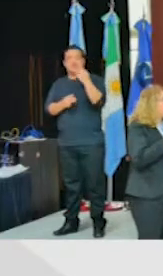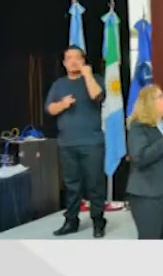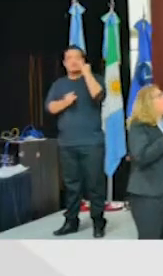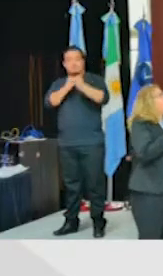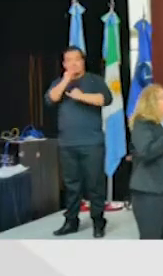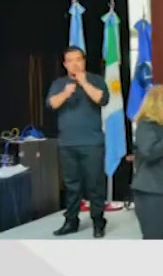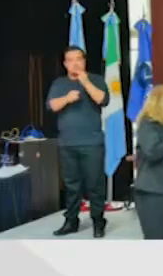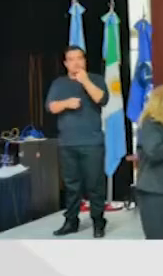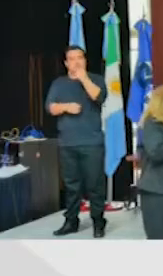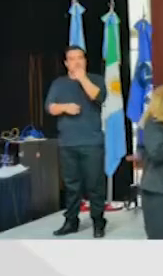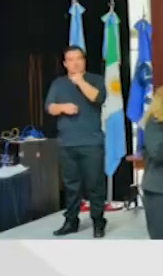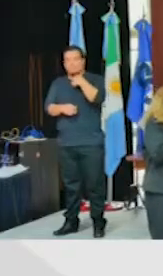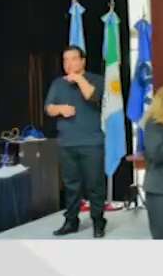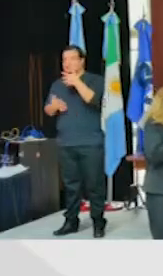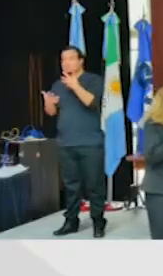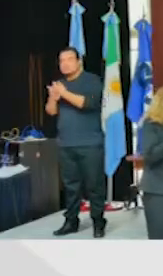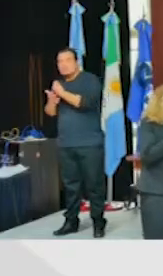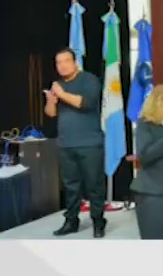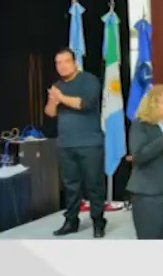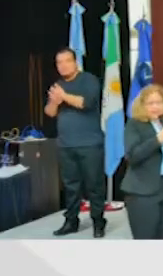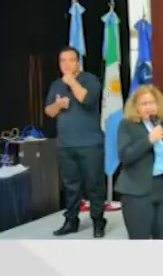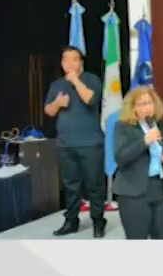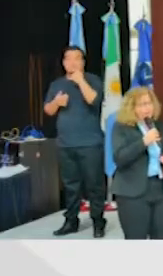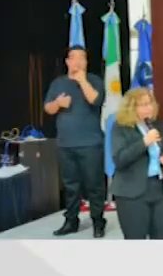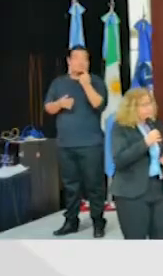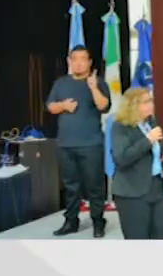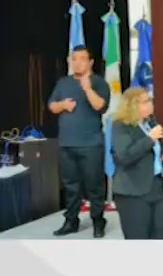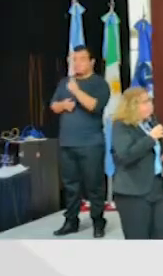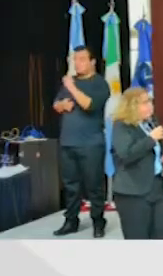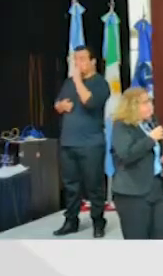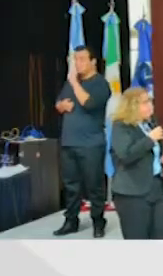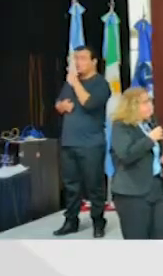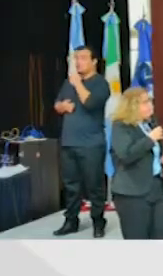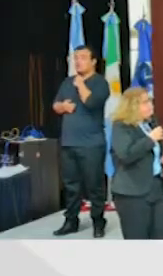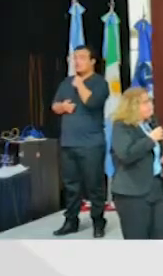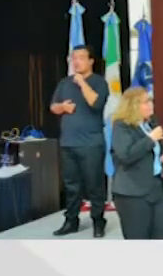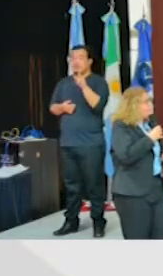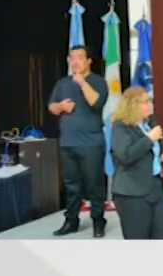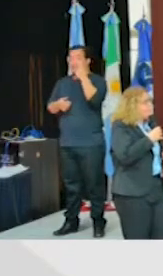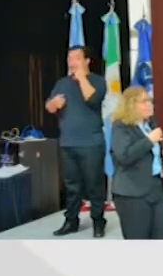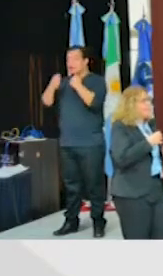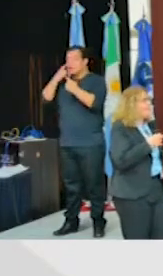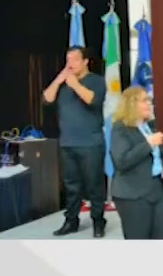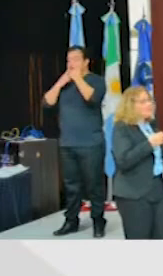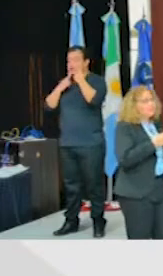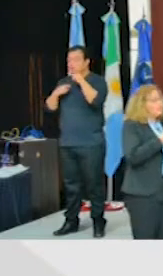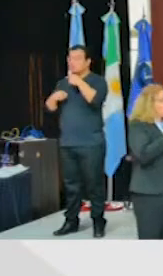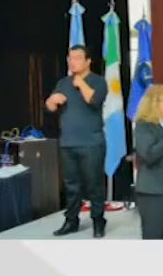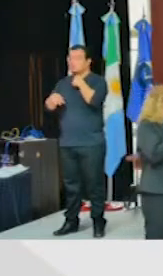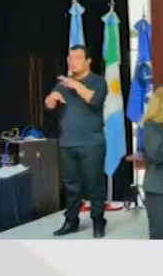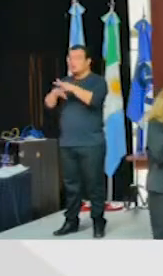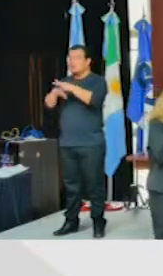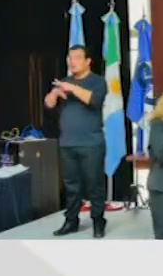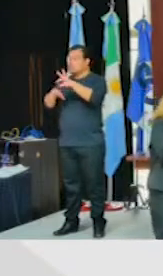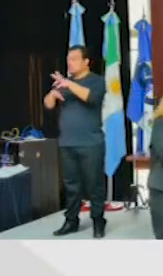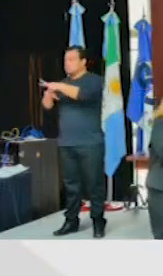sufrido. Le contamos, le preguntamos si quería pasar a verla, dijo que sí. Entre lágrimas pidió que le saquen el anillo, se lo colocó